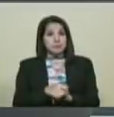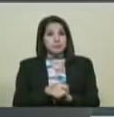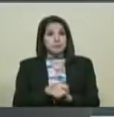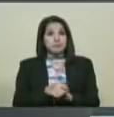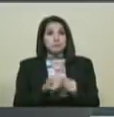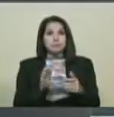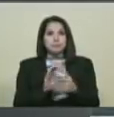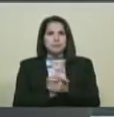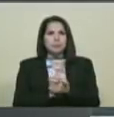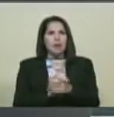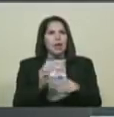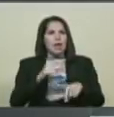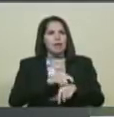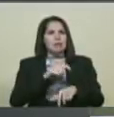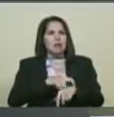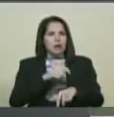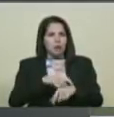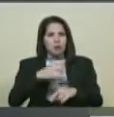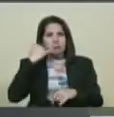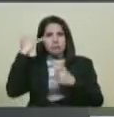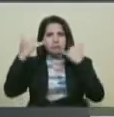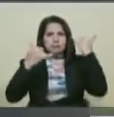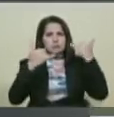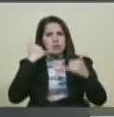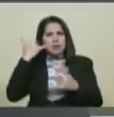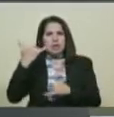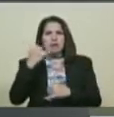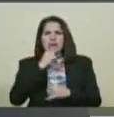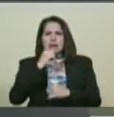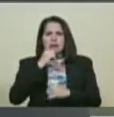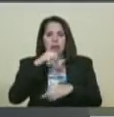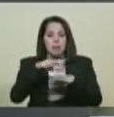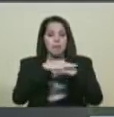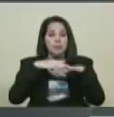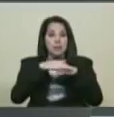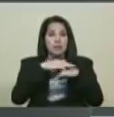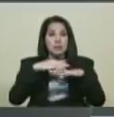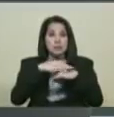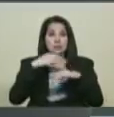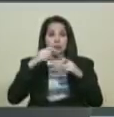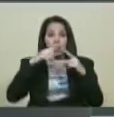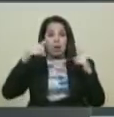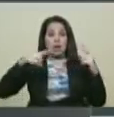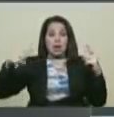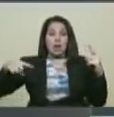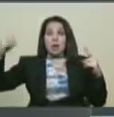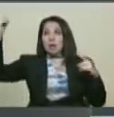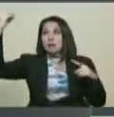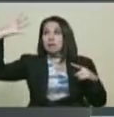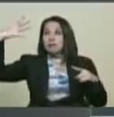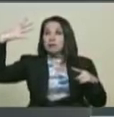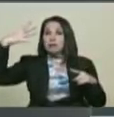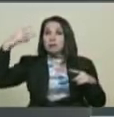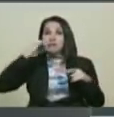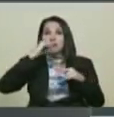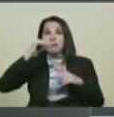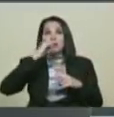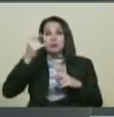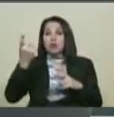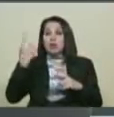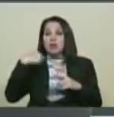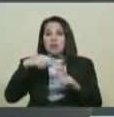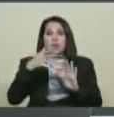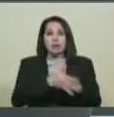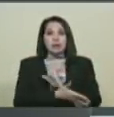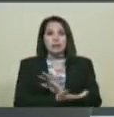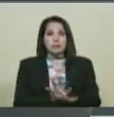Y hasta ahora hacemos un contacto telefónico con el ministro del Poder Popular para la Energía Eléctrica, Luis Mota Domínguez, quien nos ampliará información sobre la falla eléctrica del